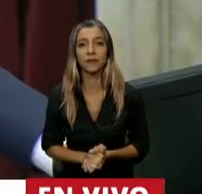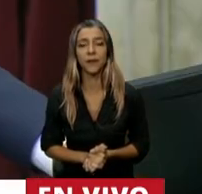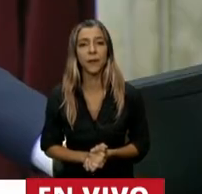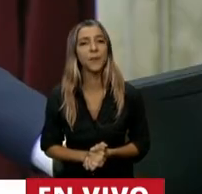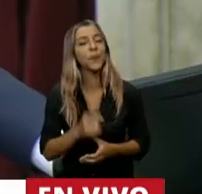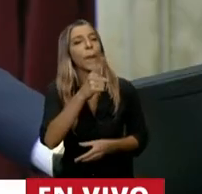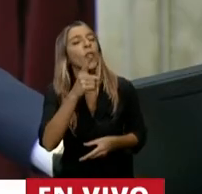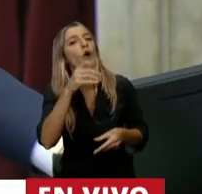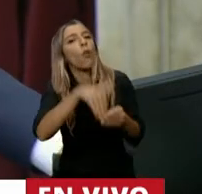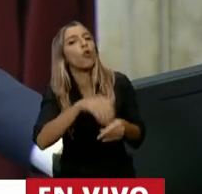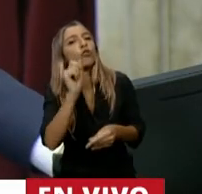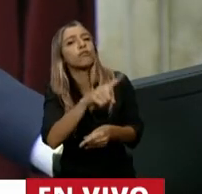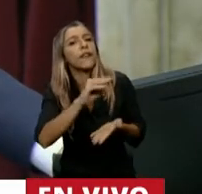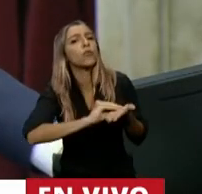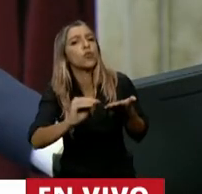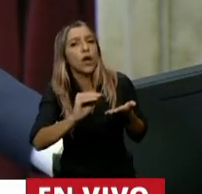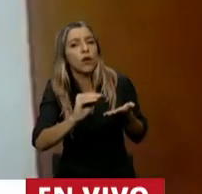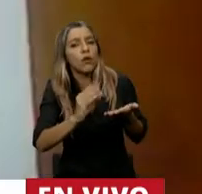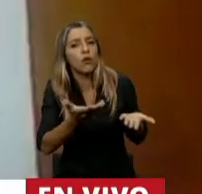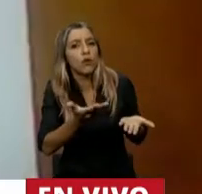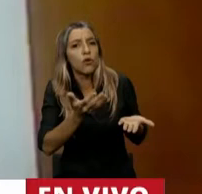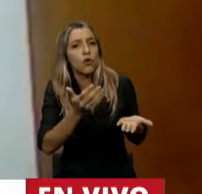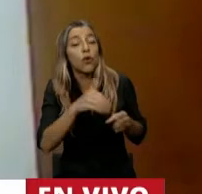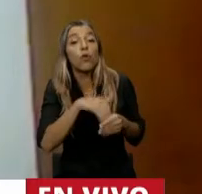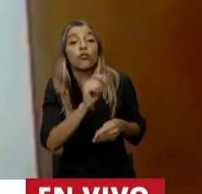El sentido de su voto, diputado.